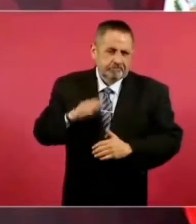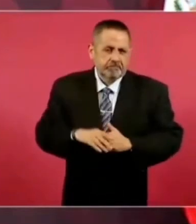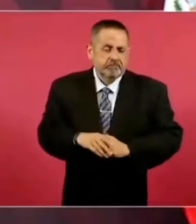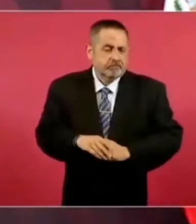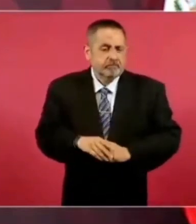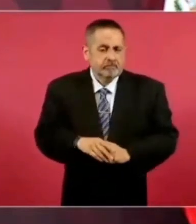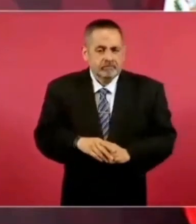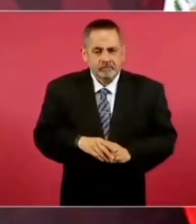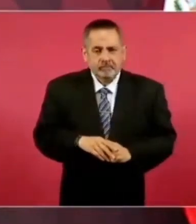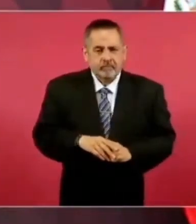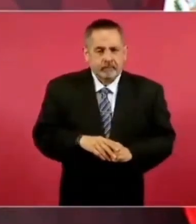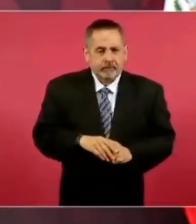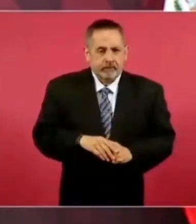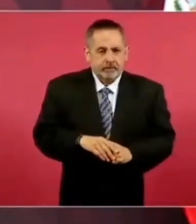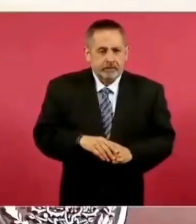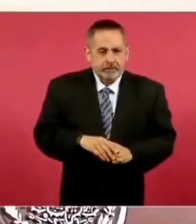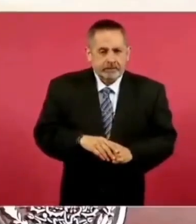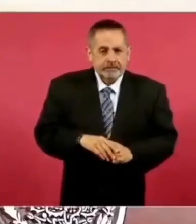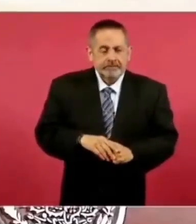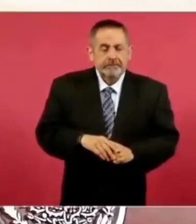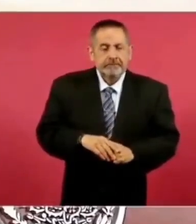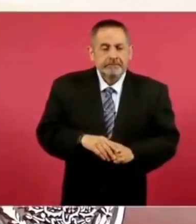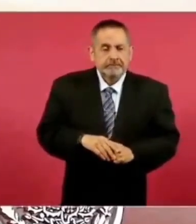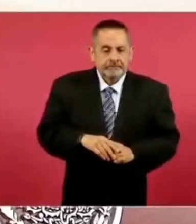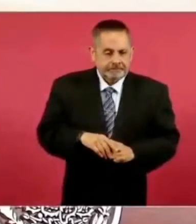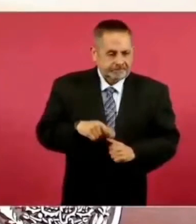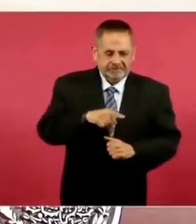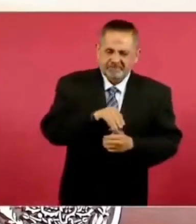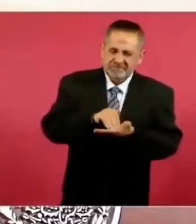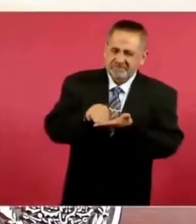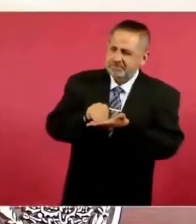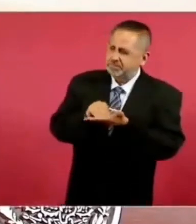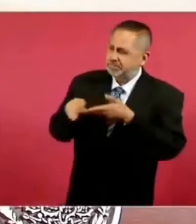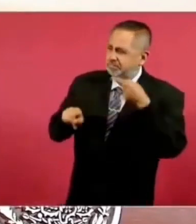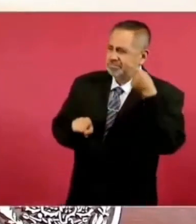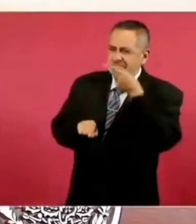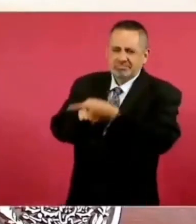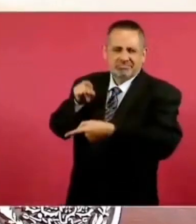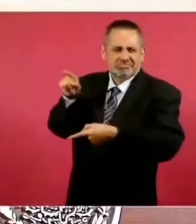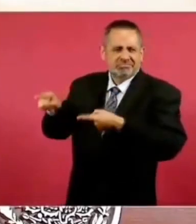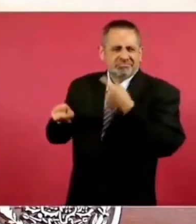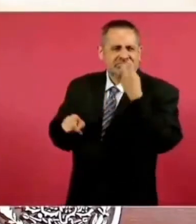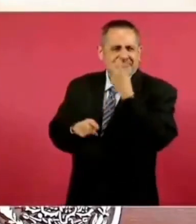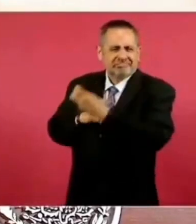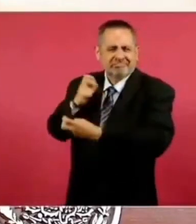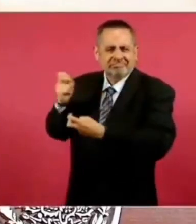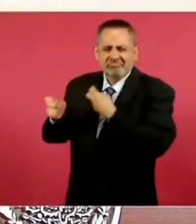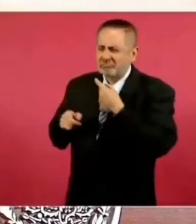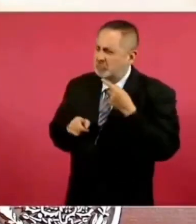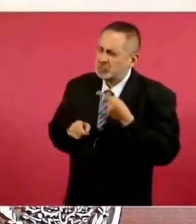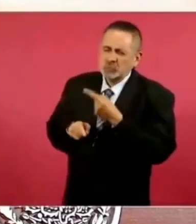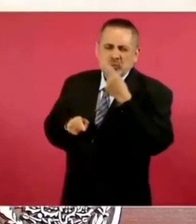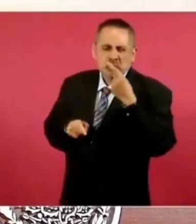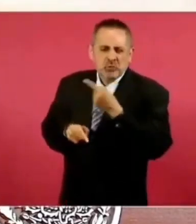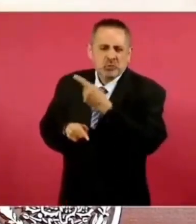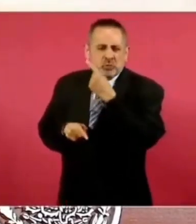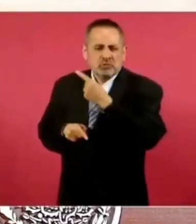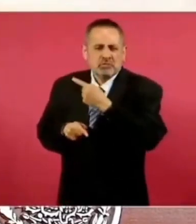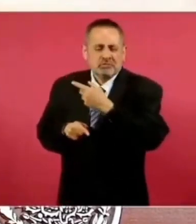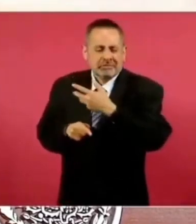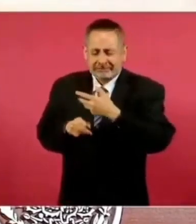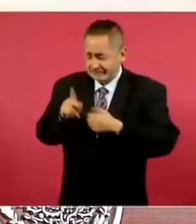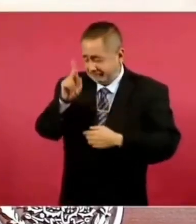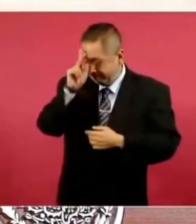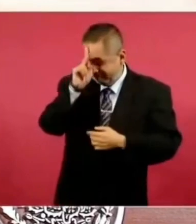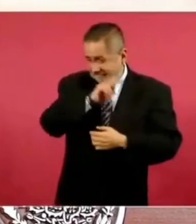Lo difamaron como